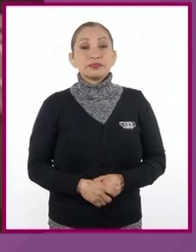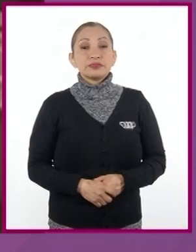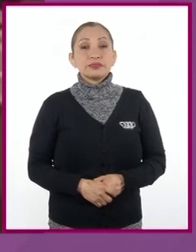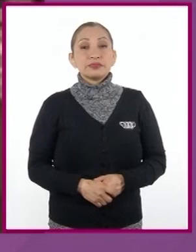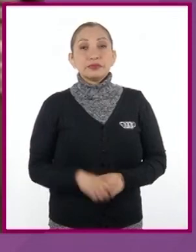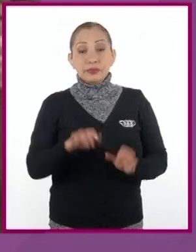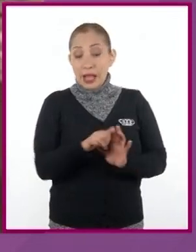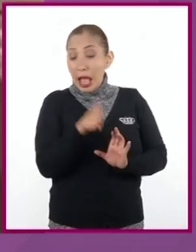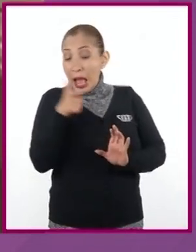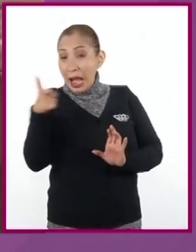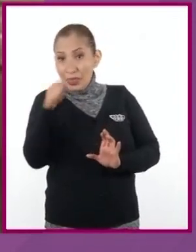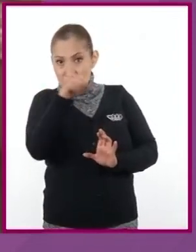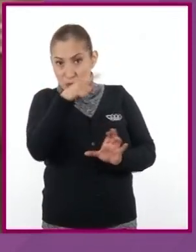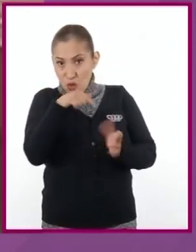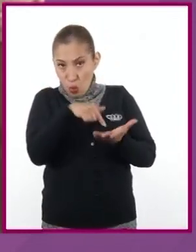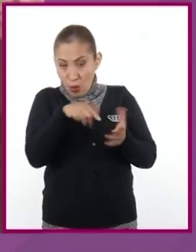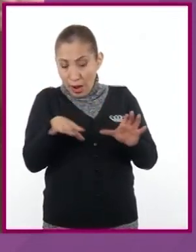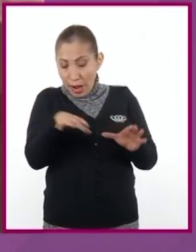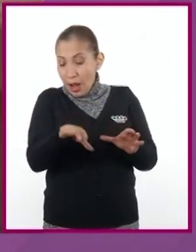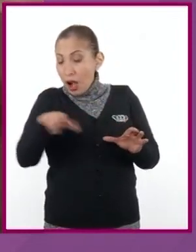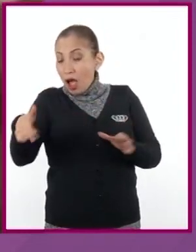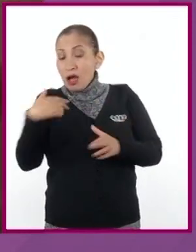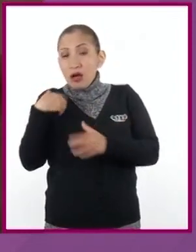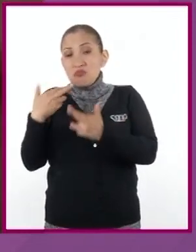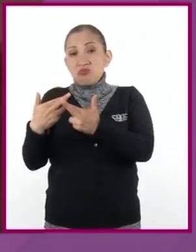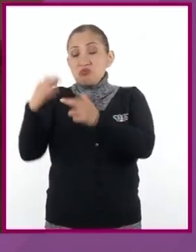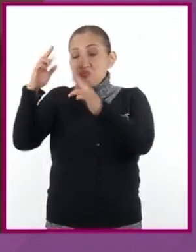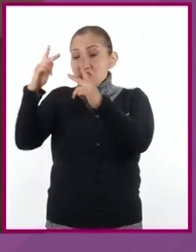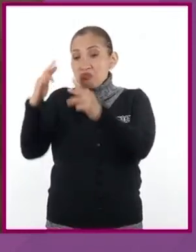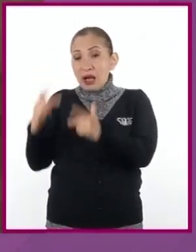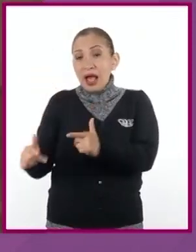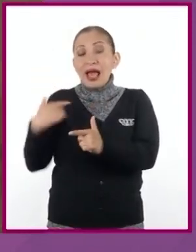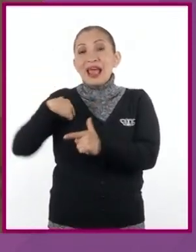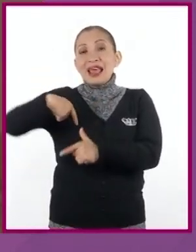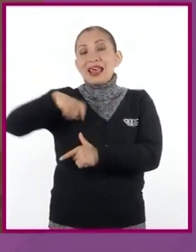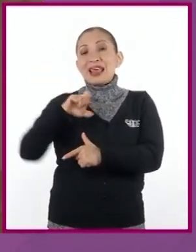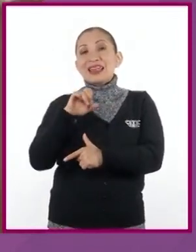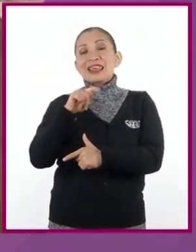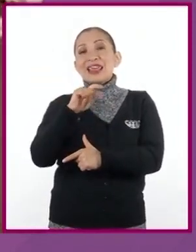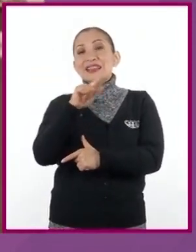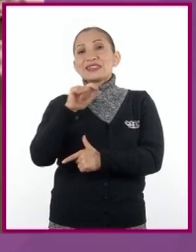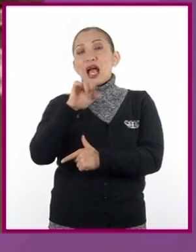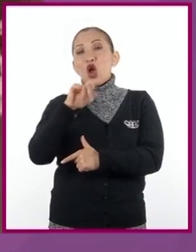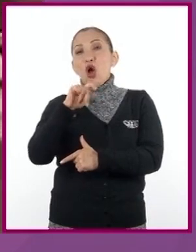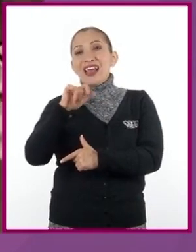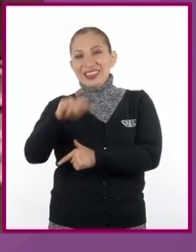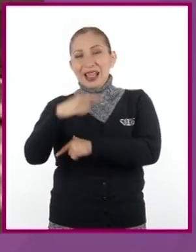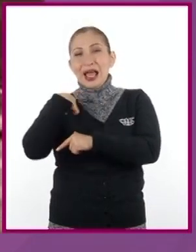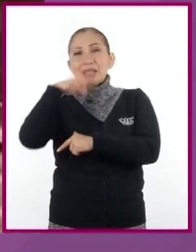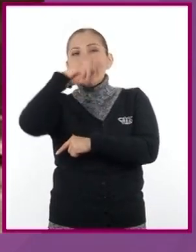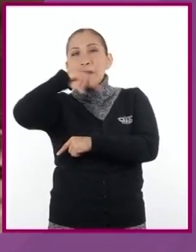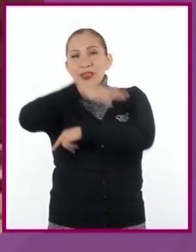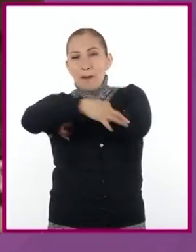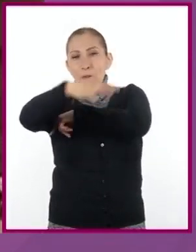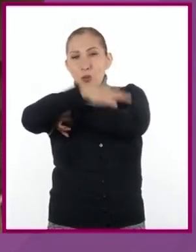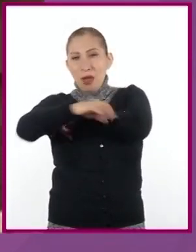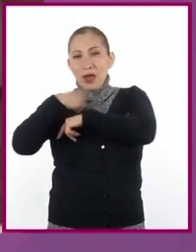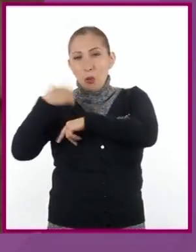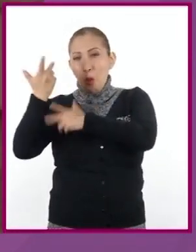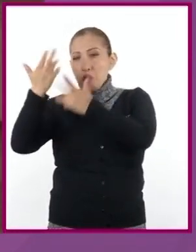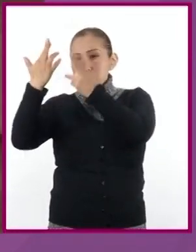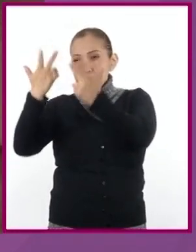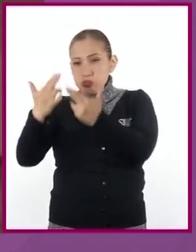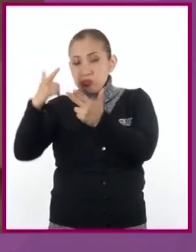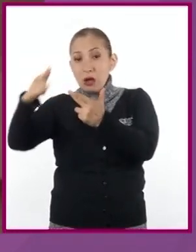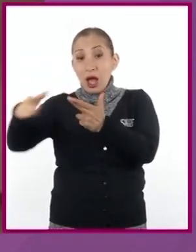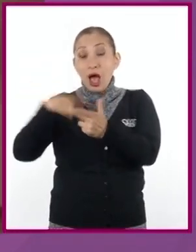A un lado de este recinto se encuentran los restos del templo de Quetzalcóatl, la serpiente emplumada. La representación de este